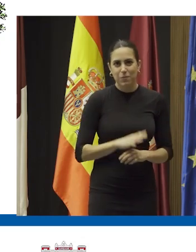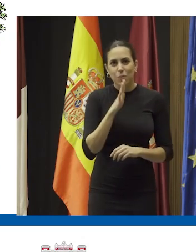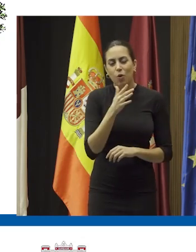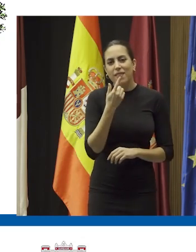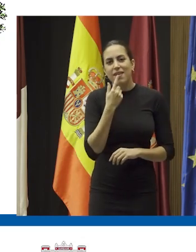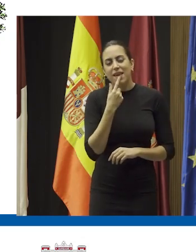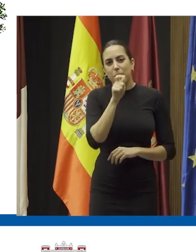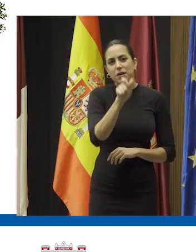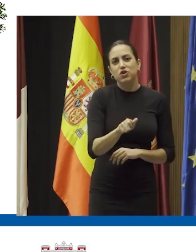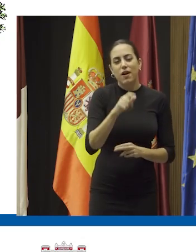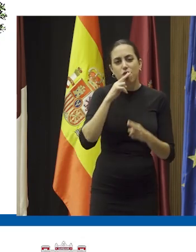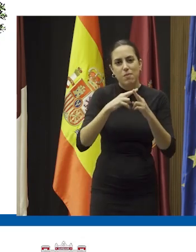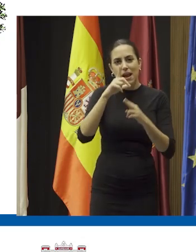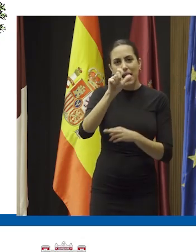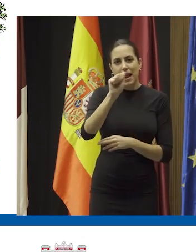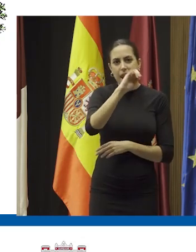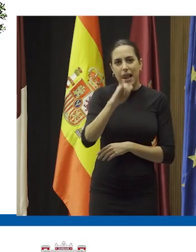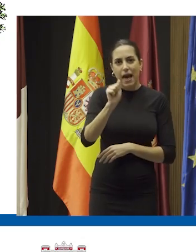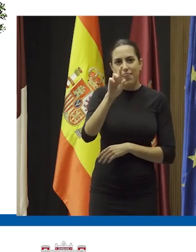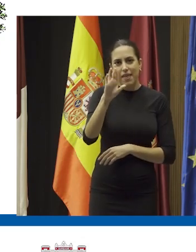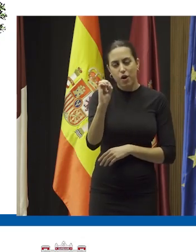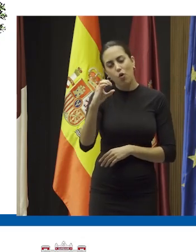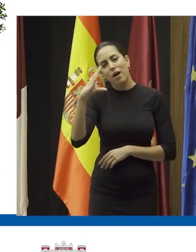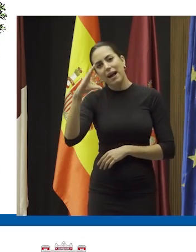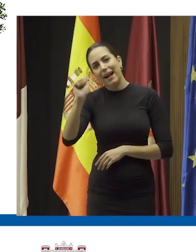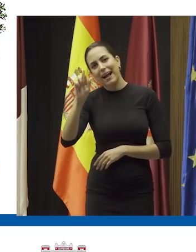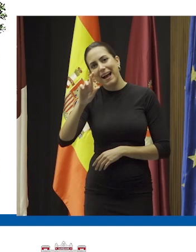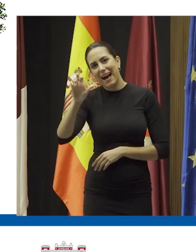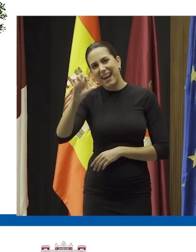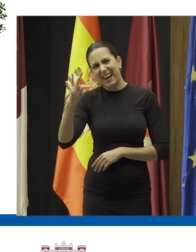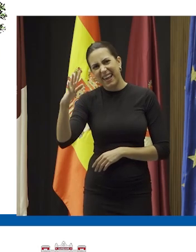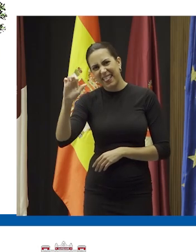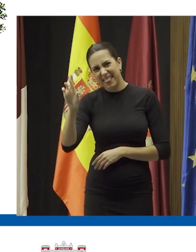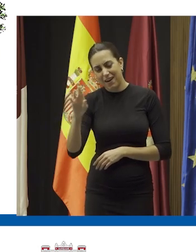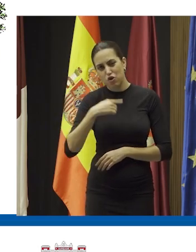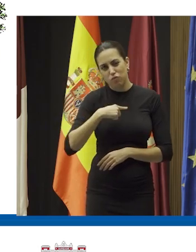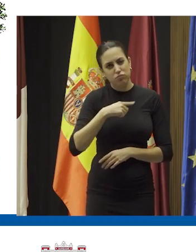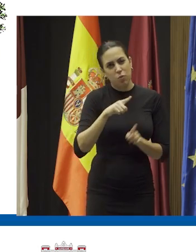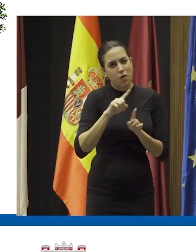Lázaro Carreter, que yo lo admiraba mucho, desde luego, estoy entre paréntesis,